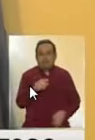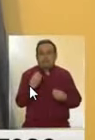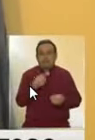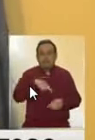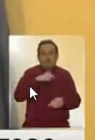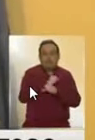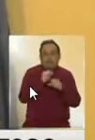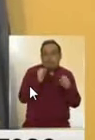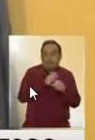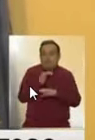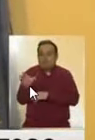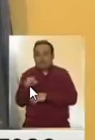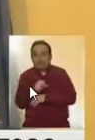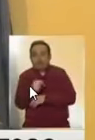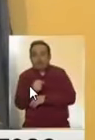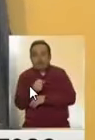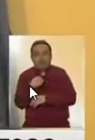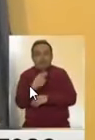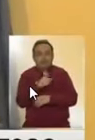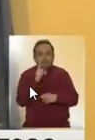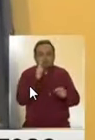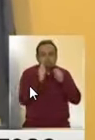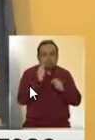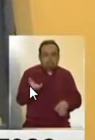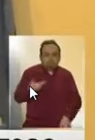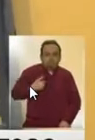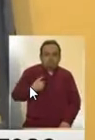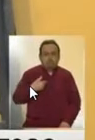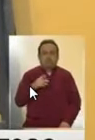quienes no pueden salir a buscar sus medicamentos y no se arriesgan también